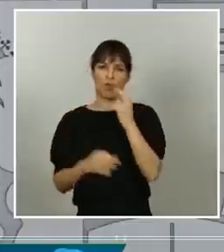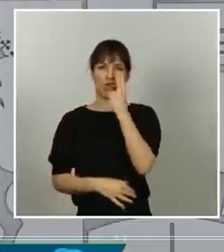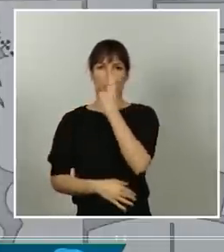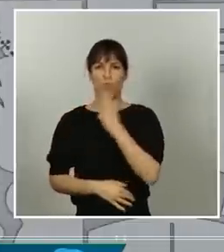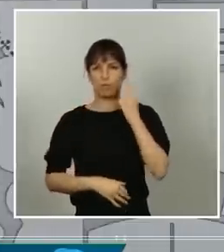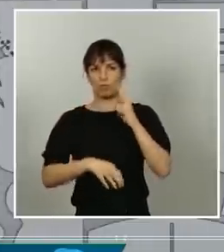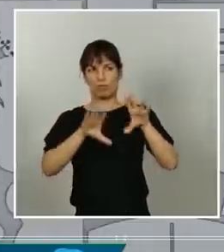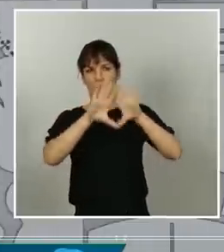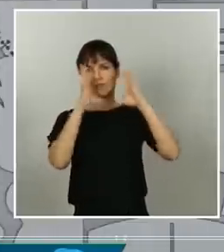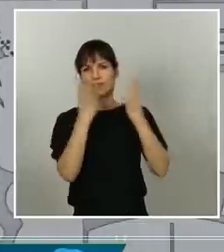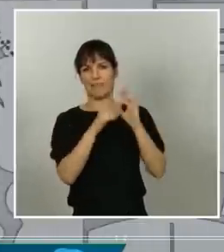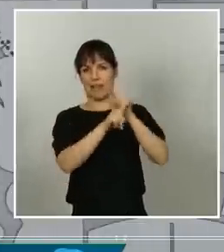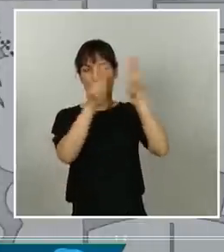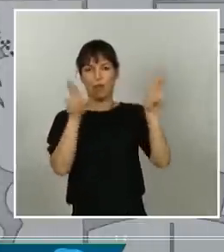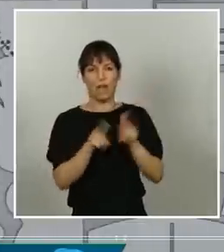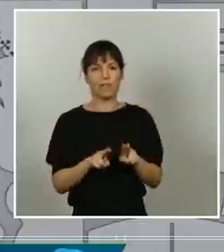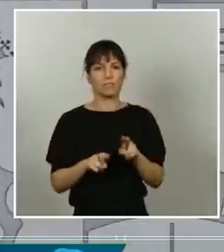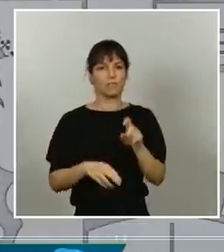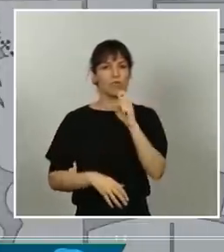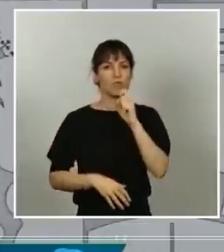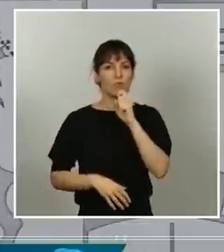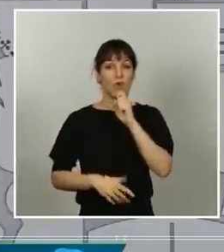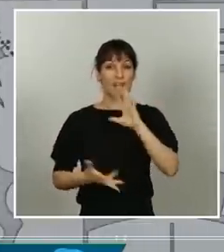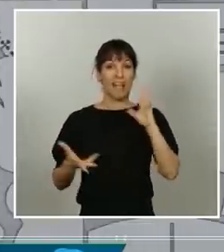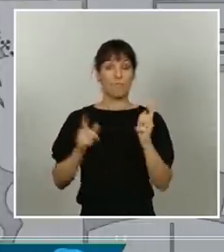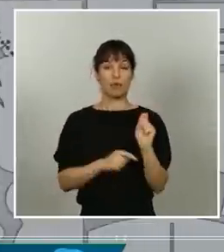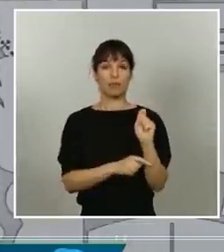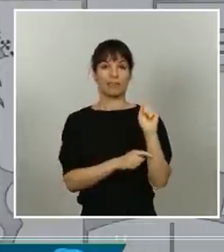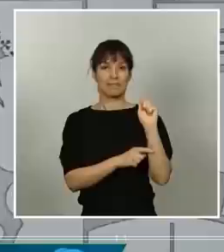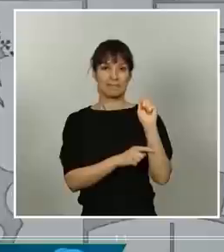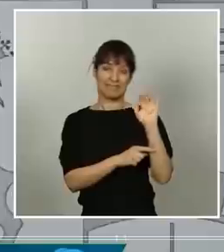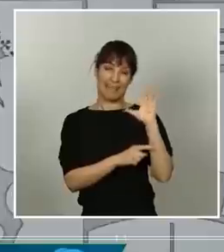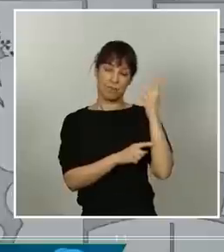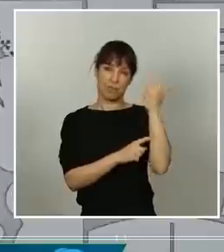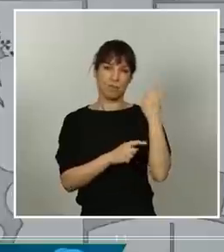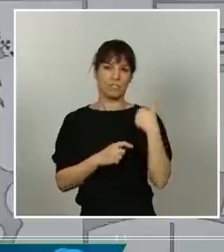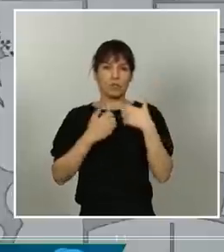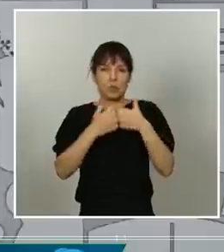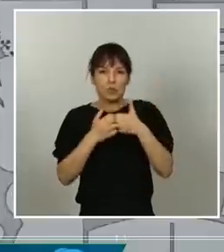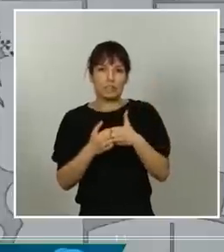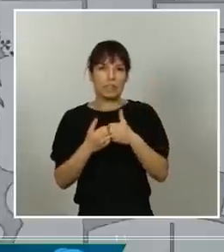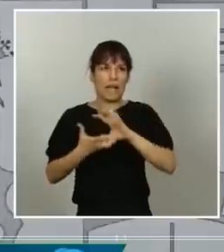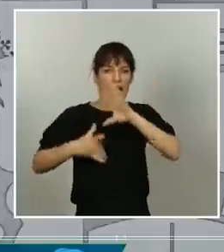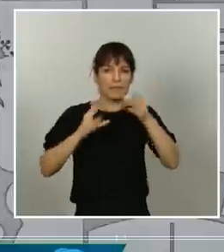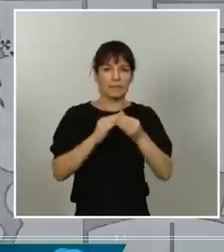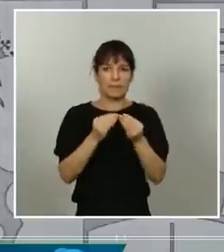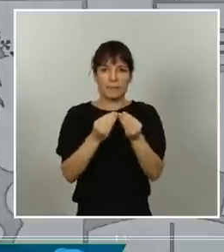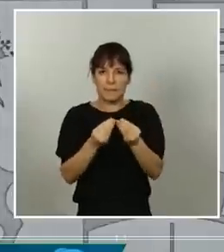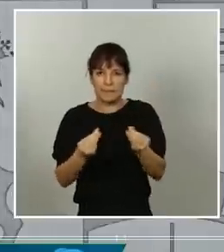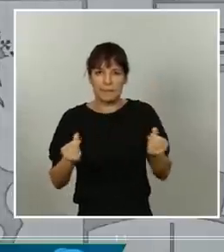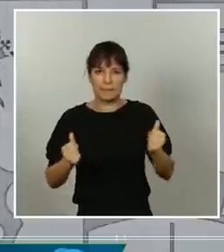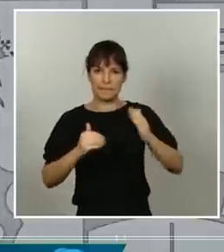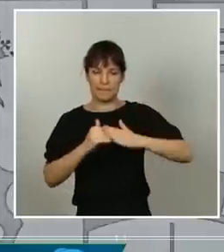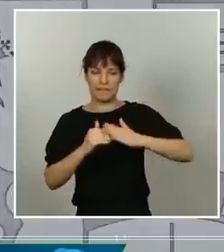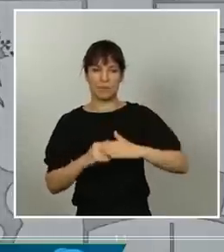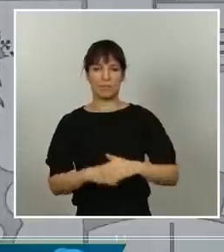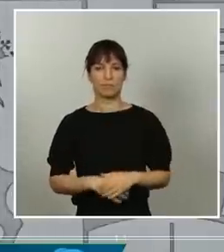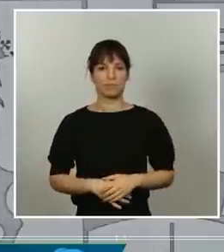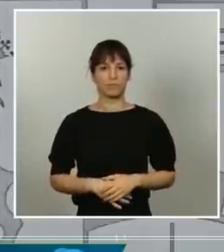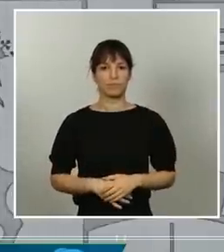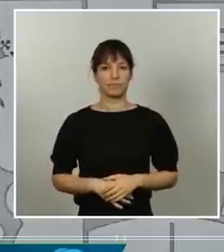una subida importante al Partido Popular, y entendemos que son los institutos, digamos, más libres,